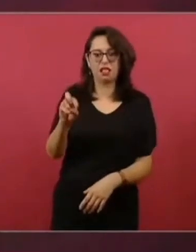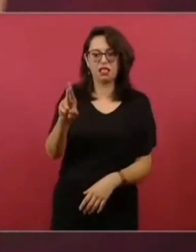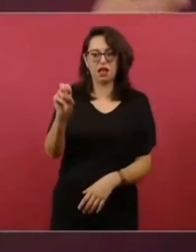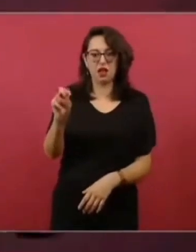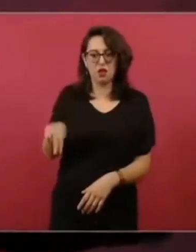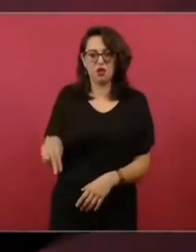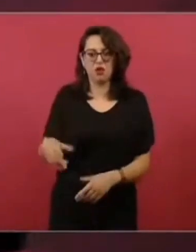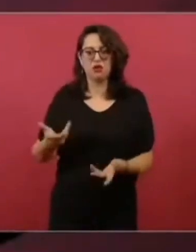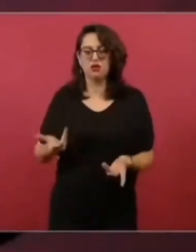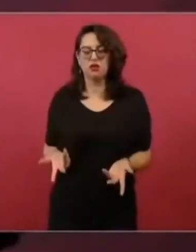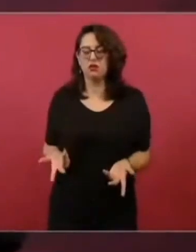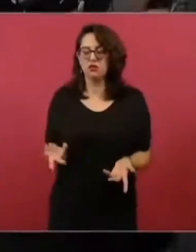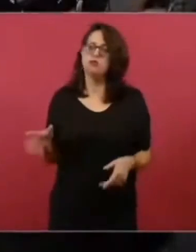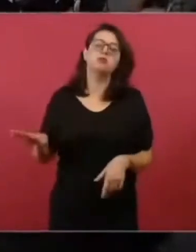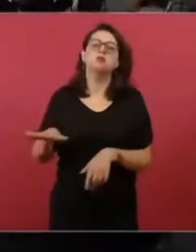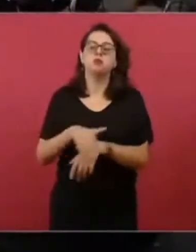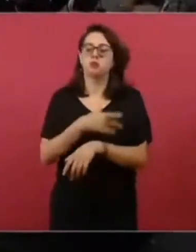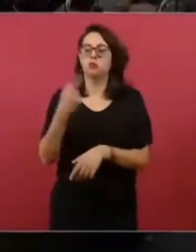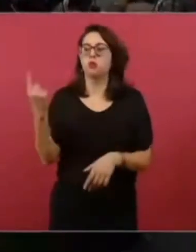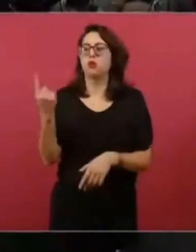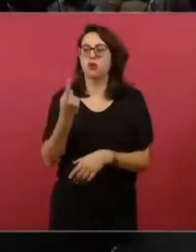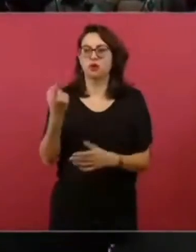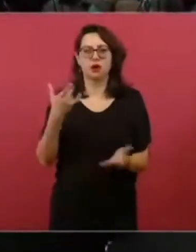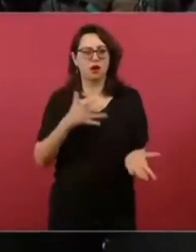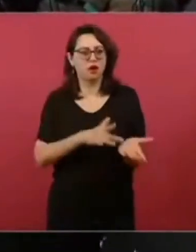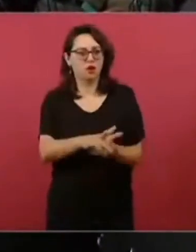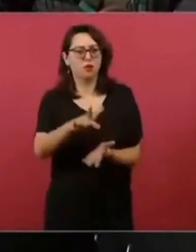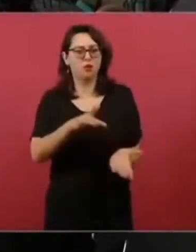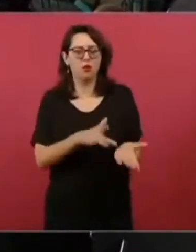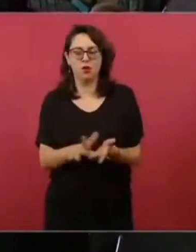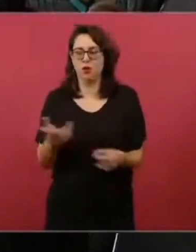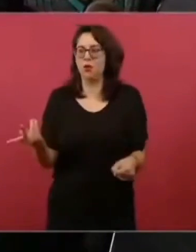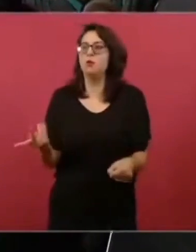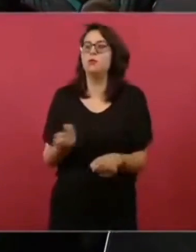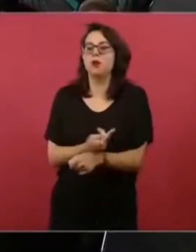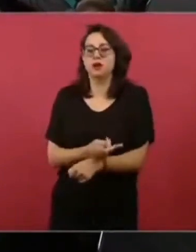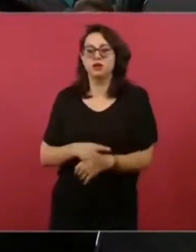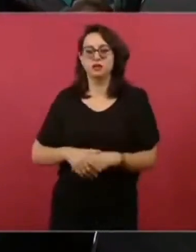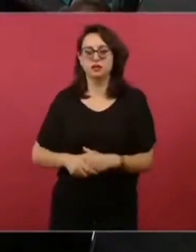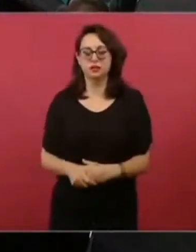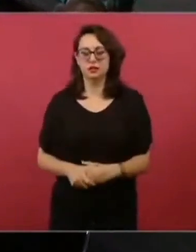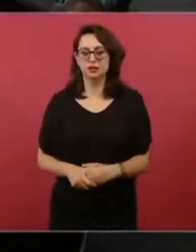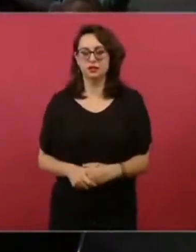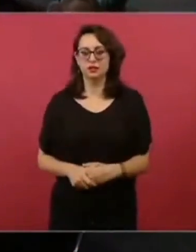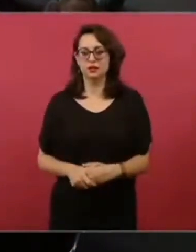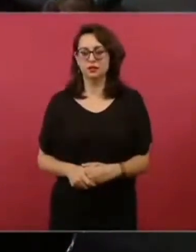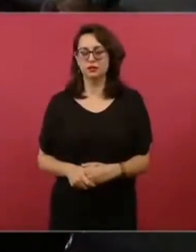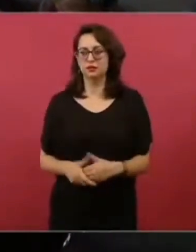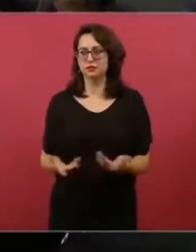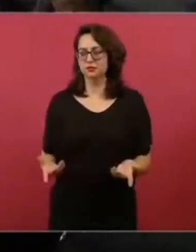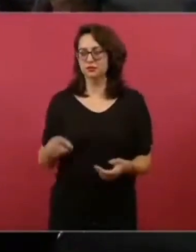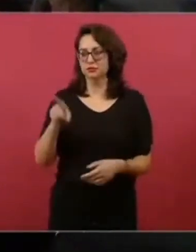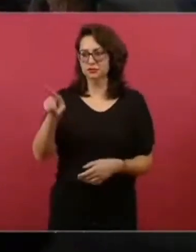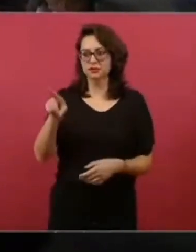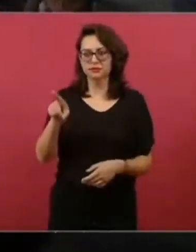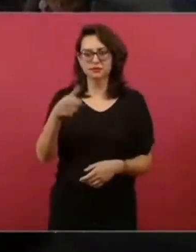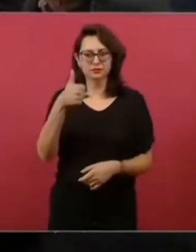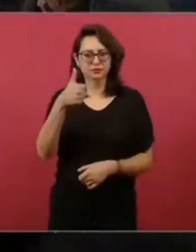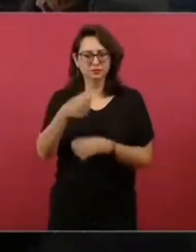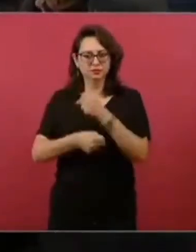¿Por qué no explica qué pasó durante su gobierno